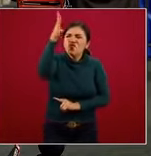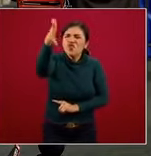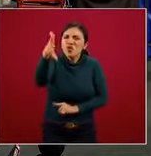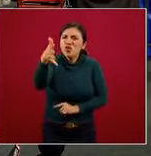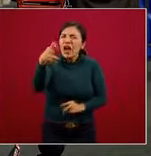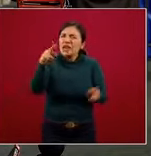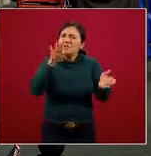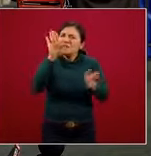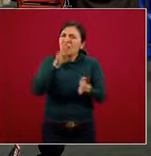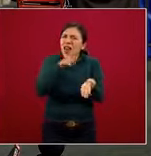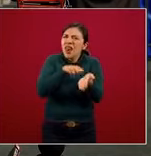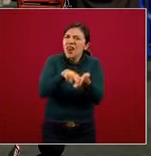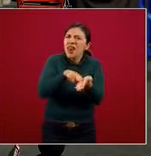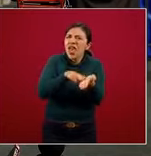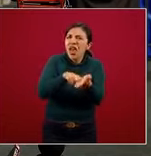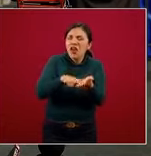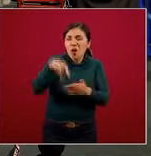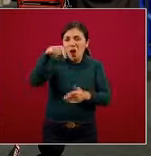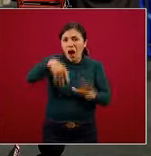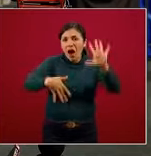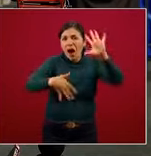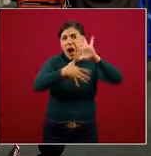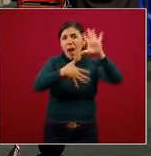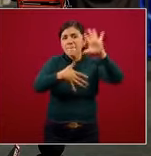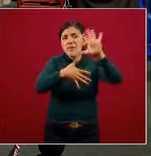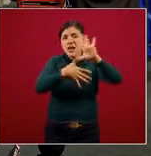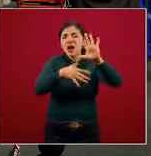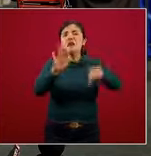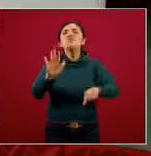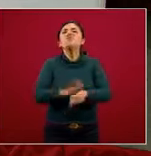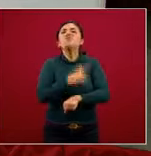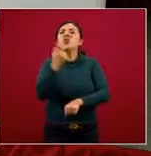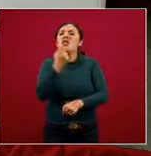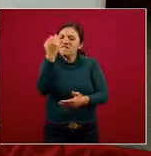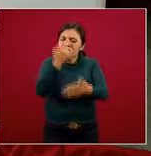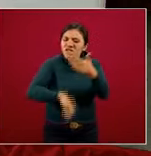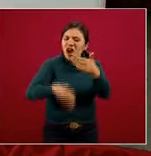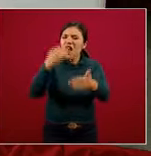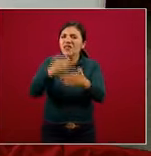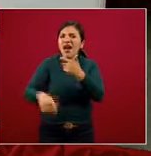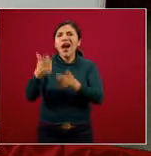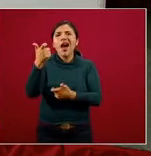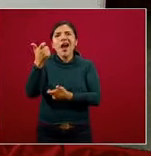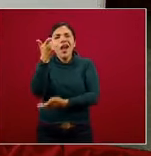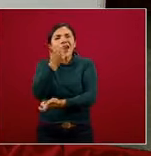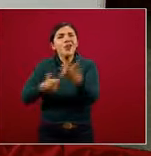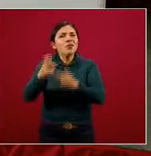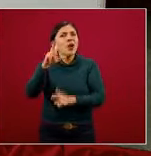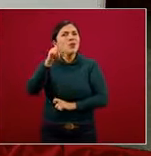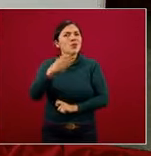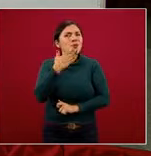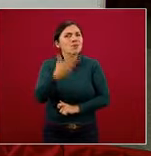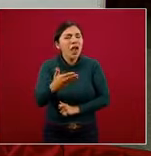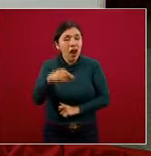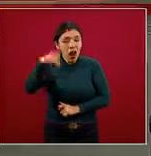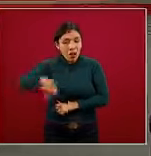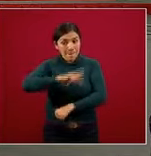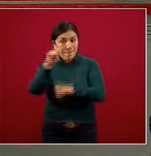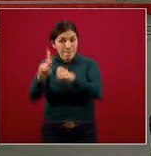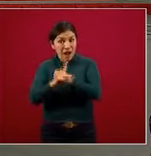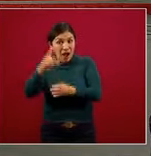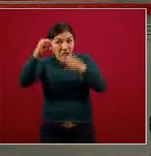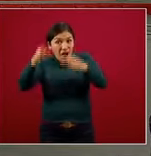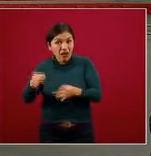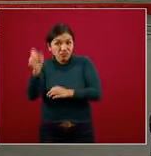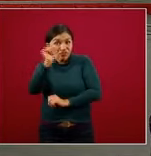se visualiza en la región de las Américas por las deficiencias económicas, que no somos países de primer